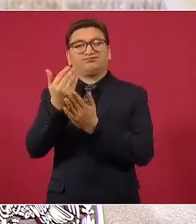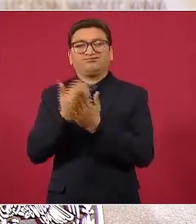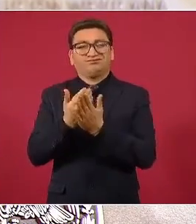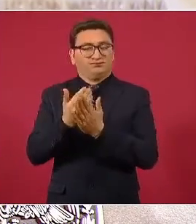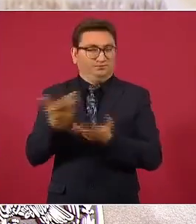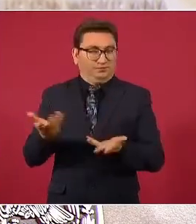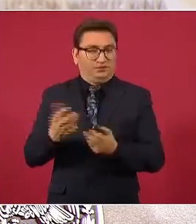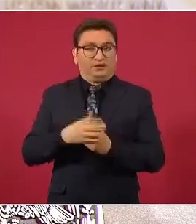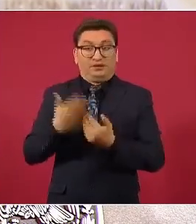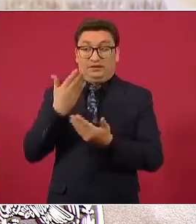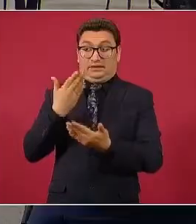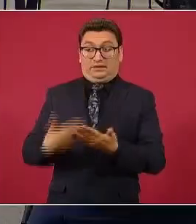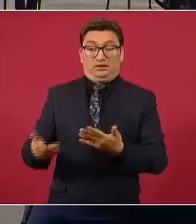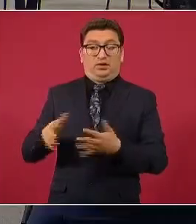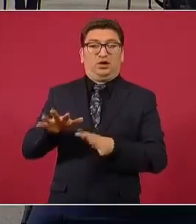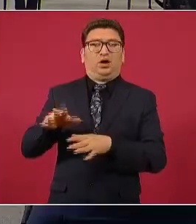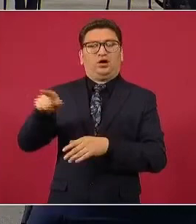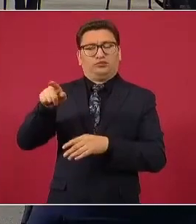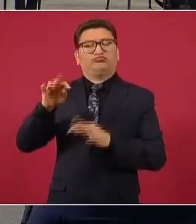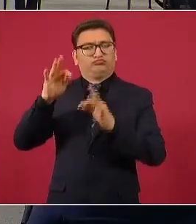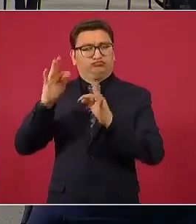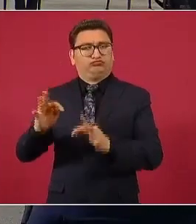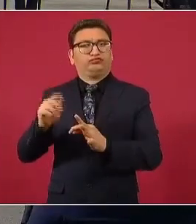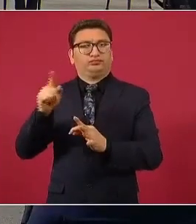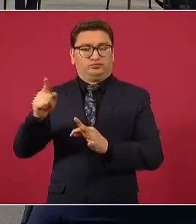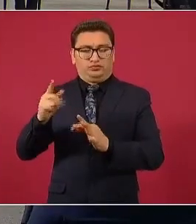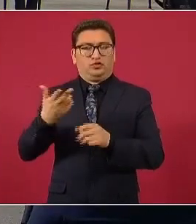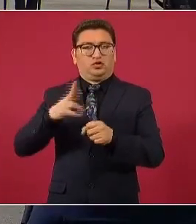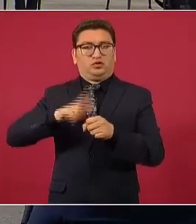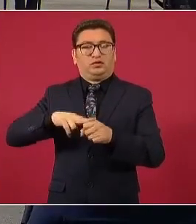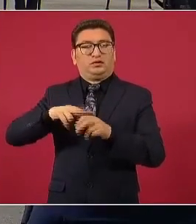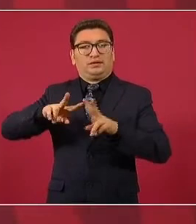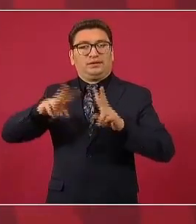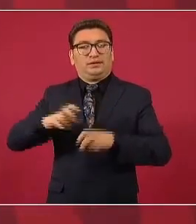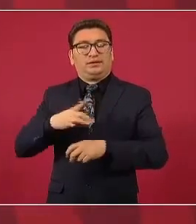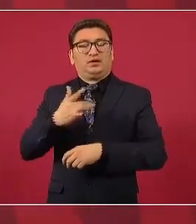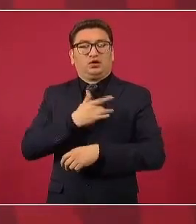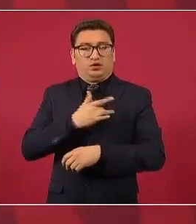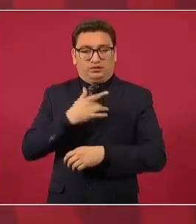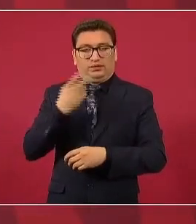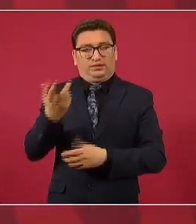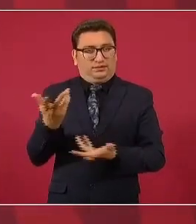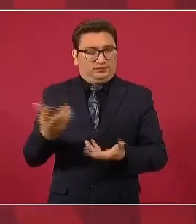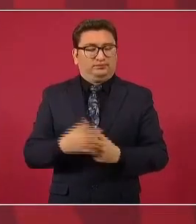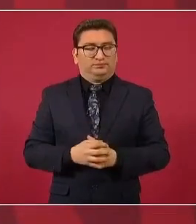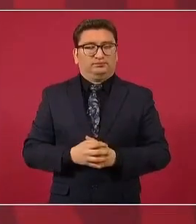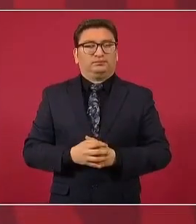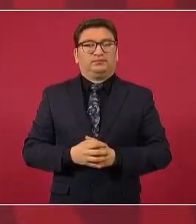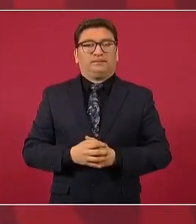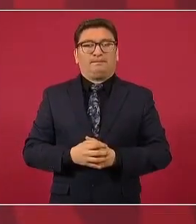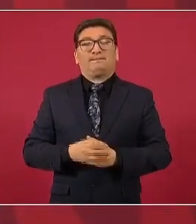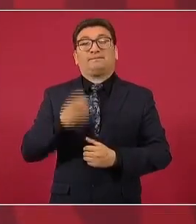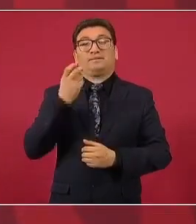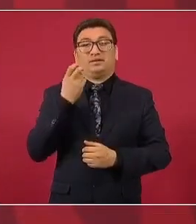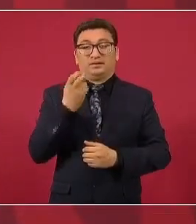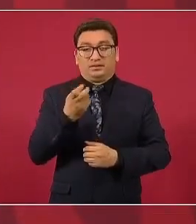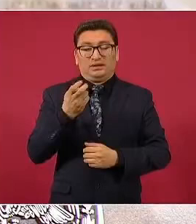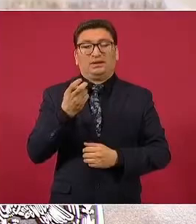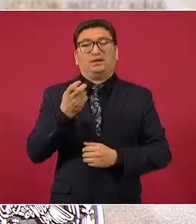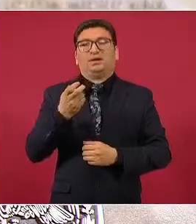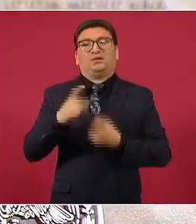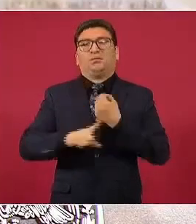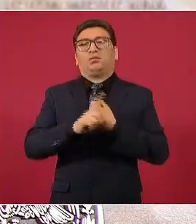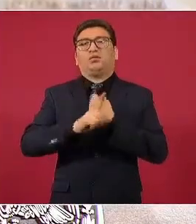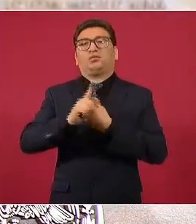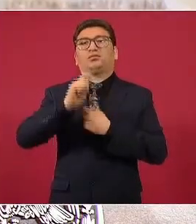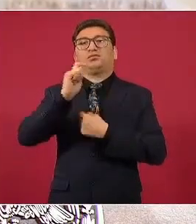y es hoy uno de los hospitales emblemáticos de la cardiología de nuestro país. Entonces, el problema fue